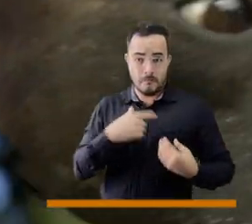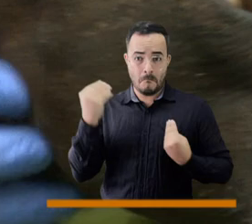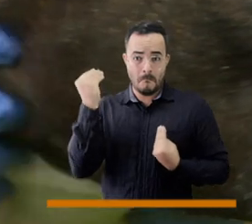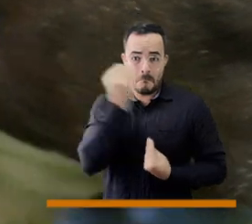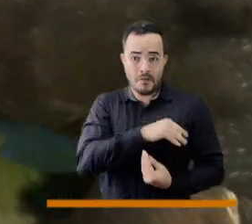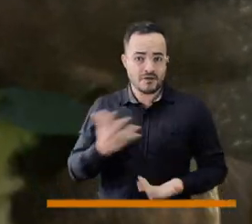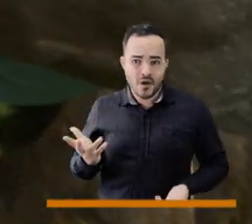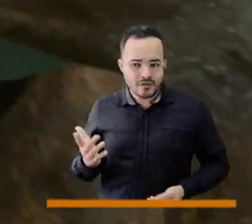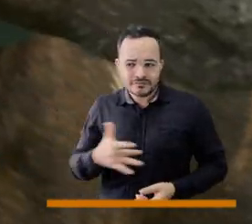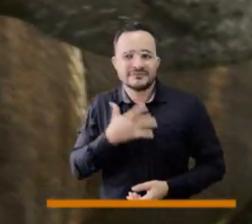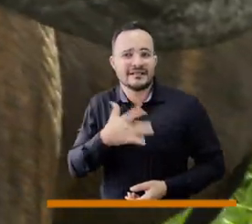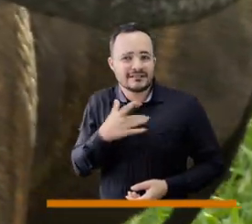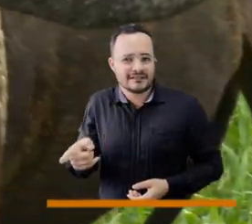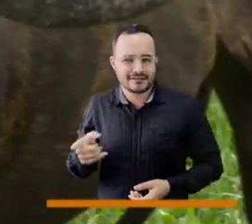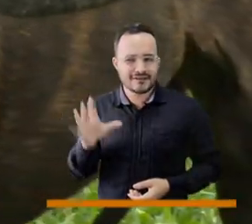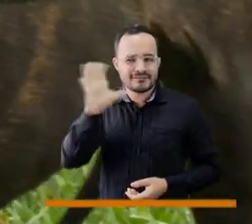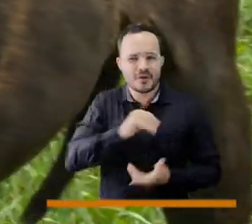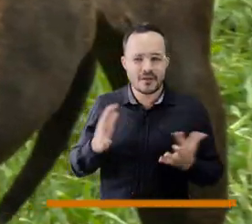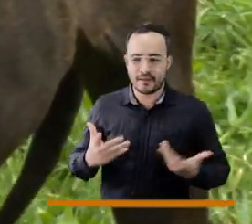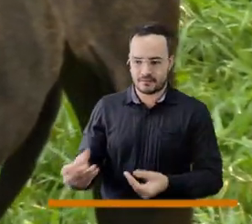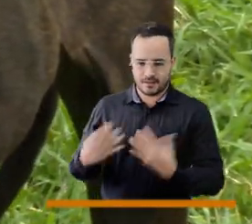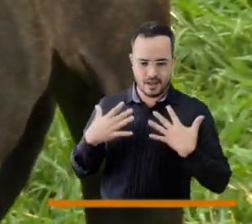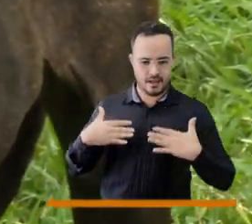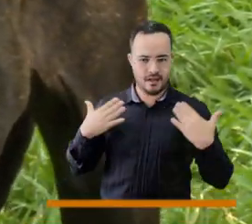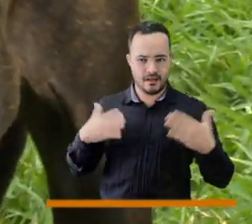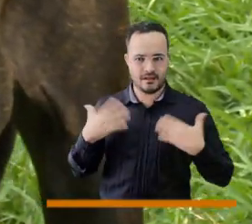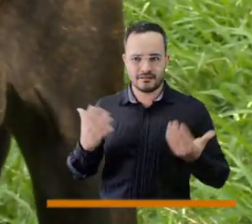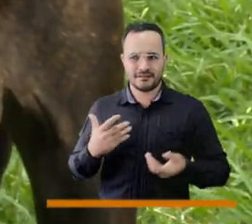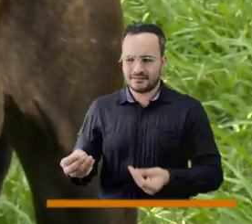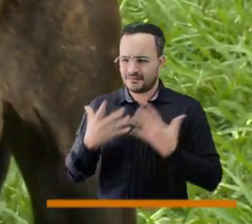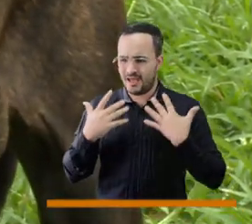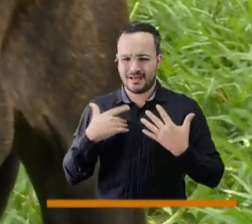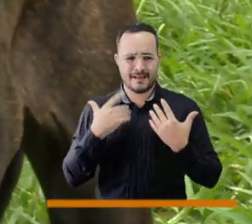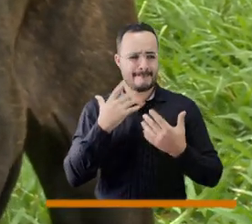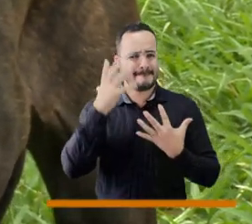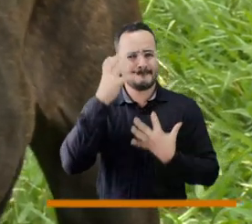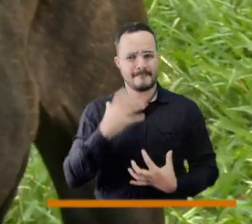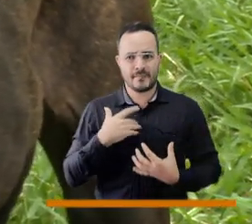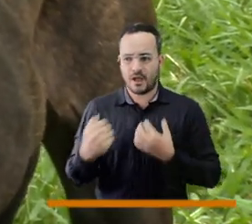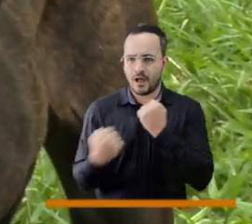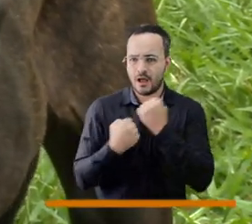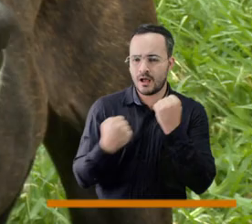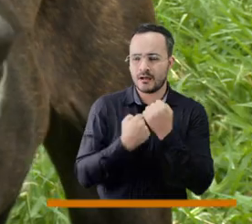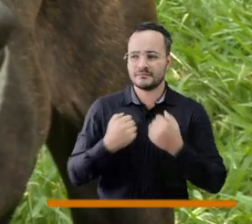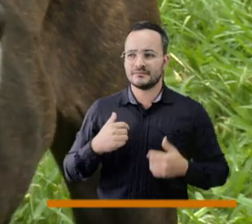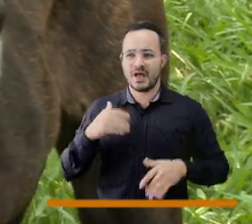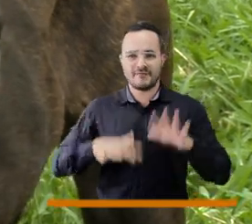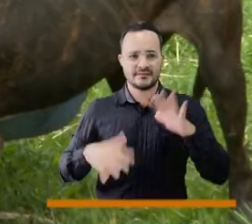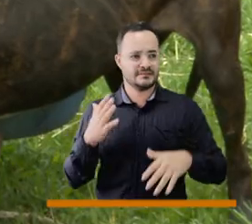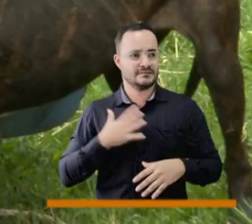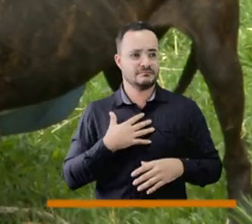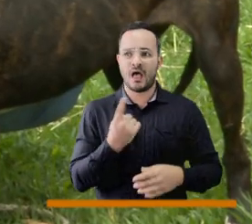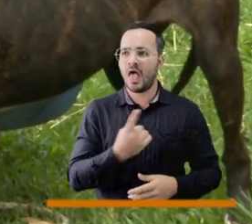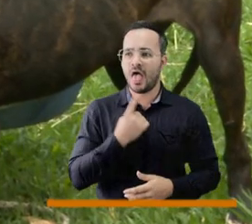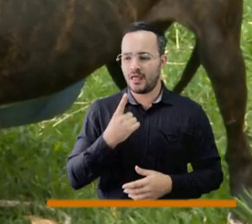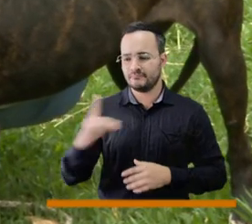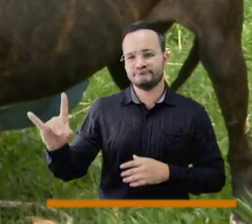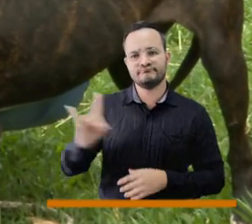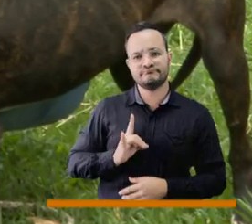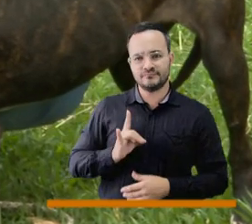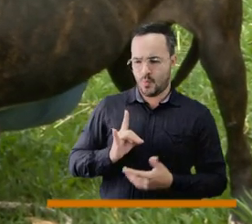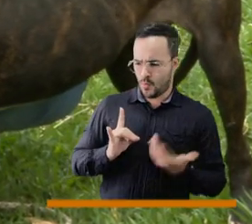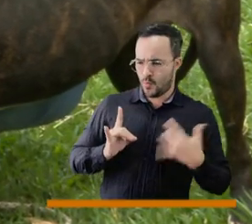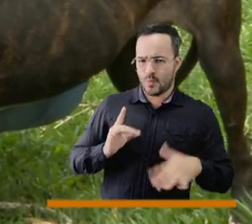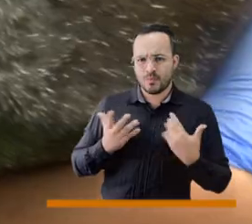sean seres sintientes? Que son seres que nos hacen especiales cada día, que nos empiezan a llenar nuestros espacios, son nuestra